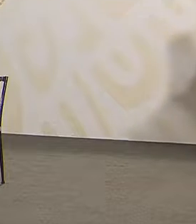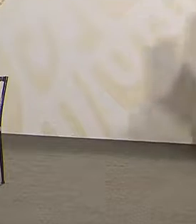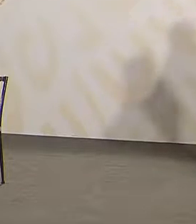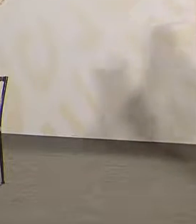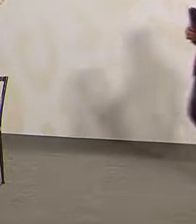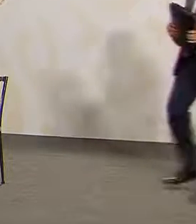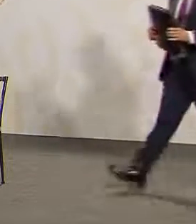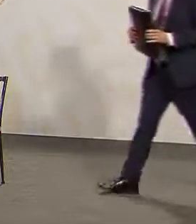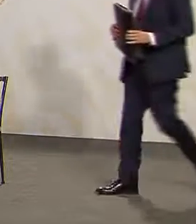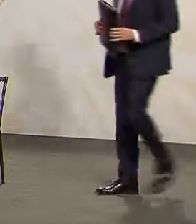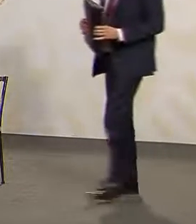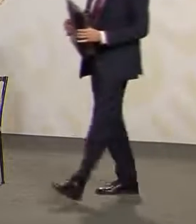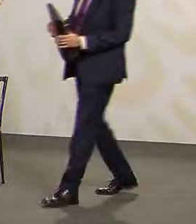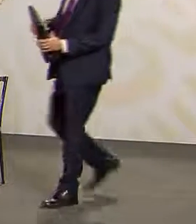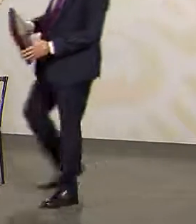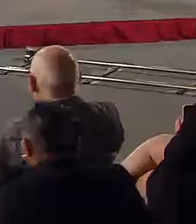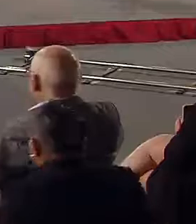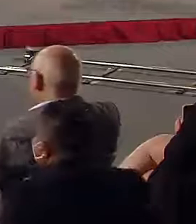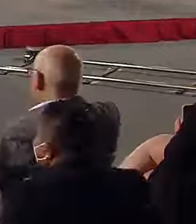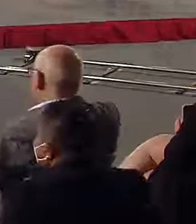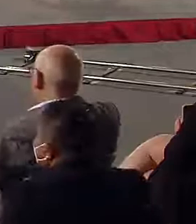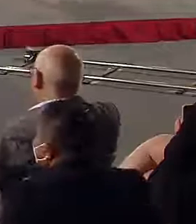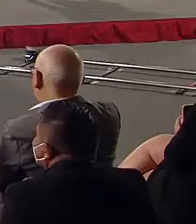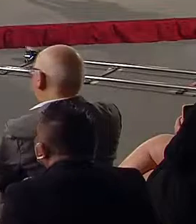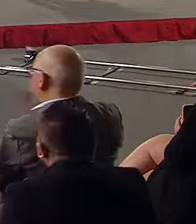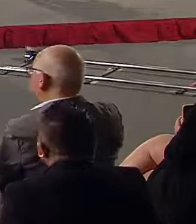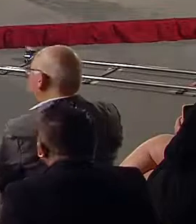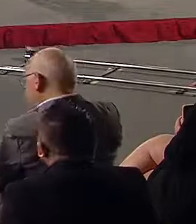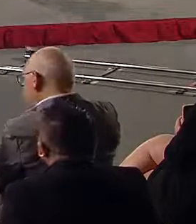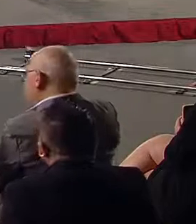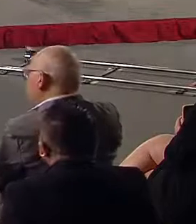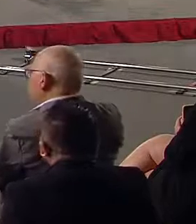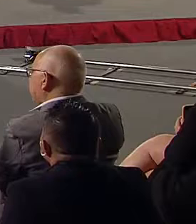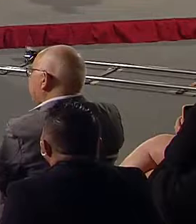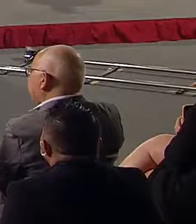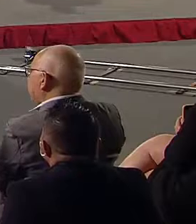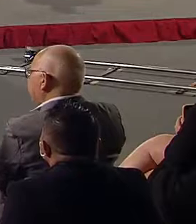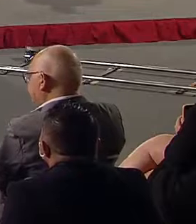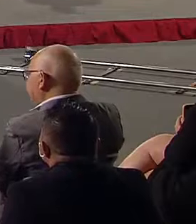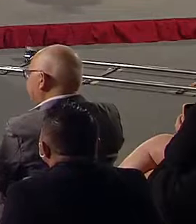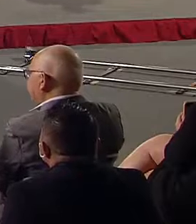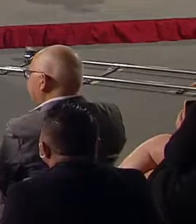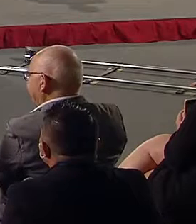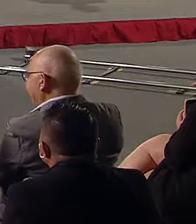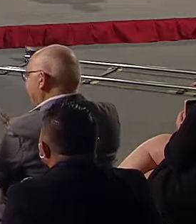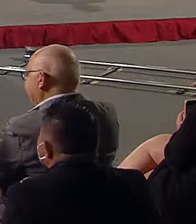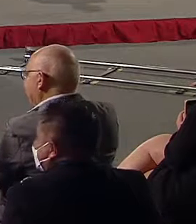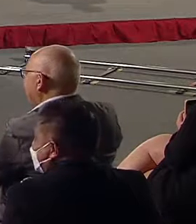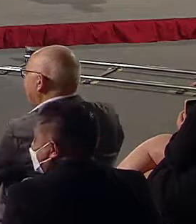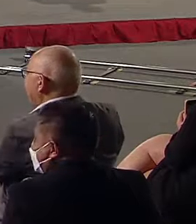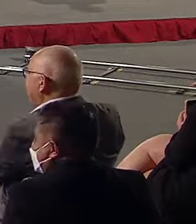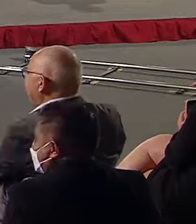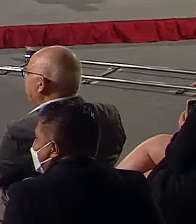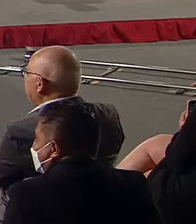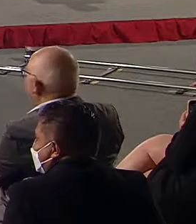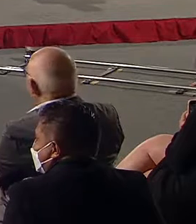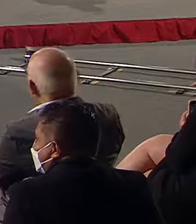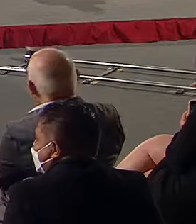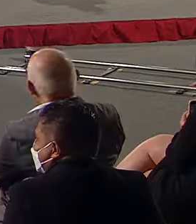Bueno, pues hoy, como todos los jueves, vamos a informar